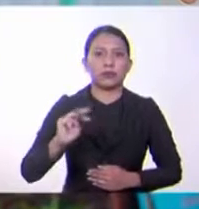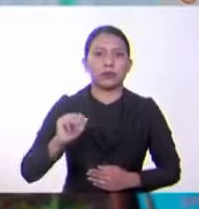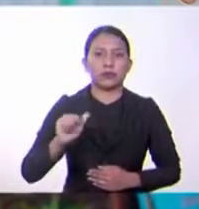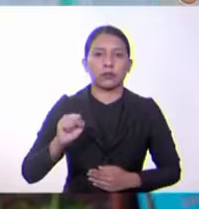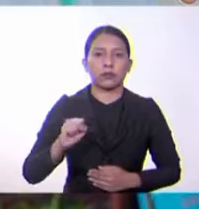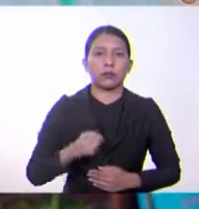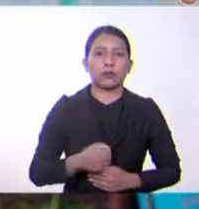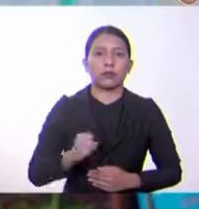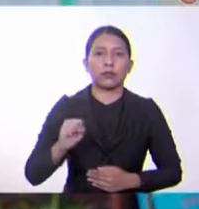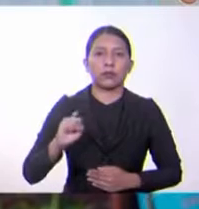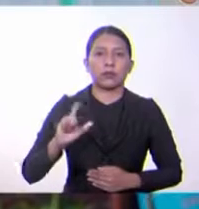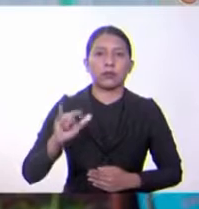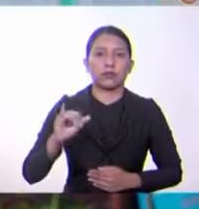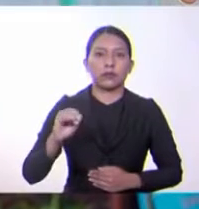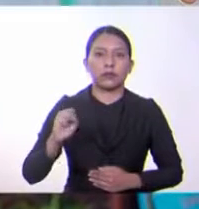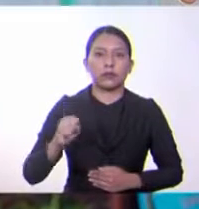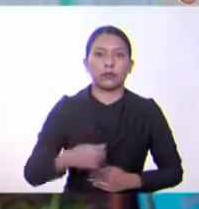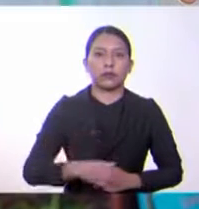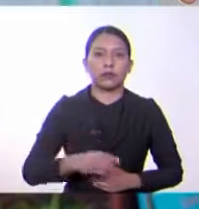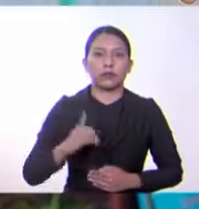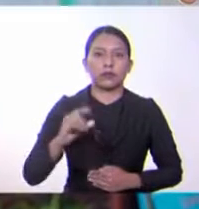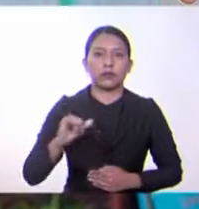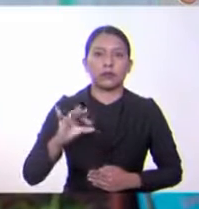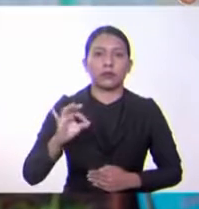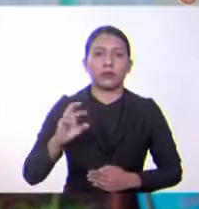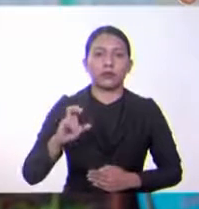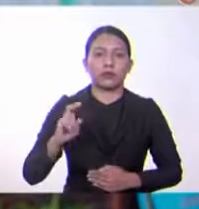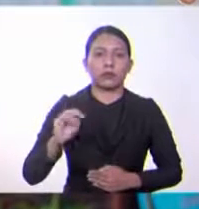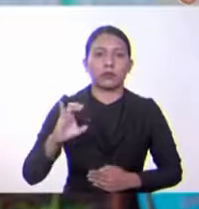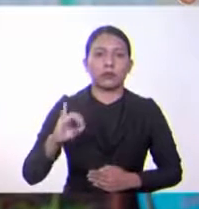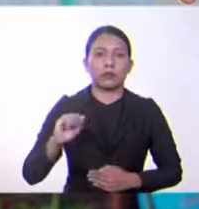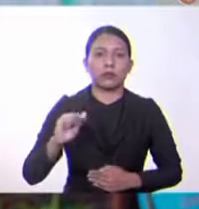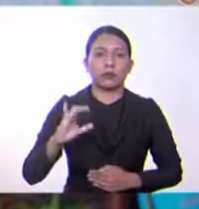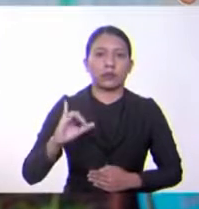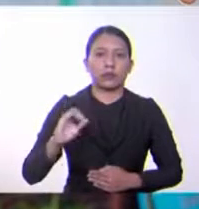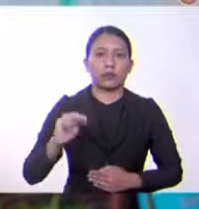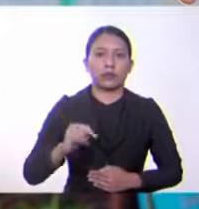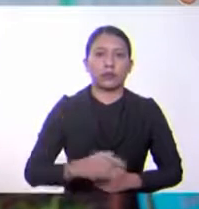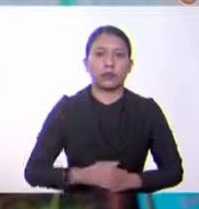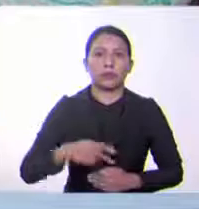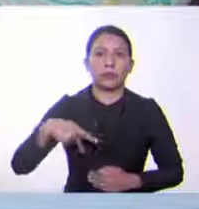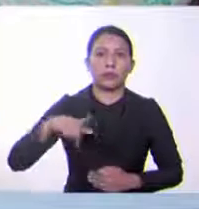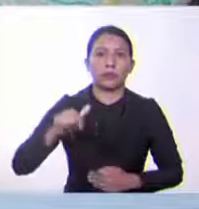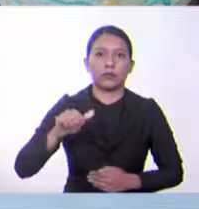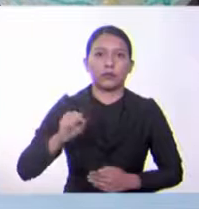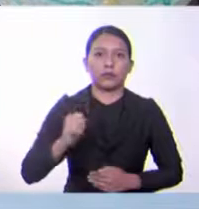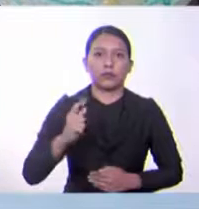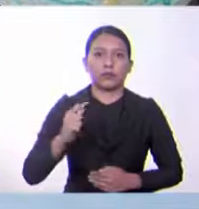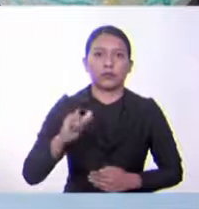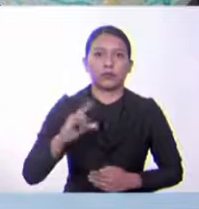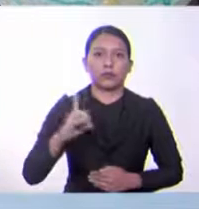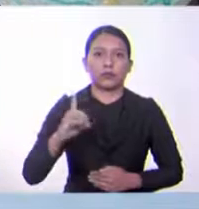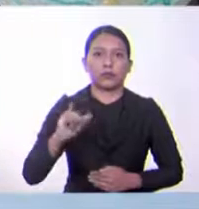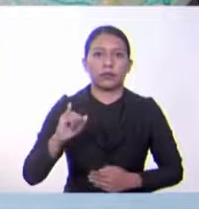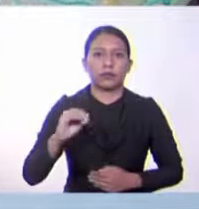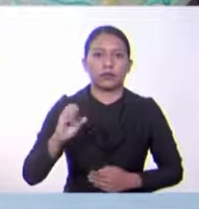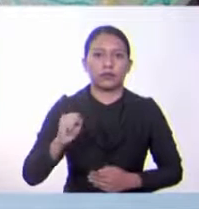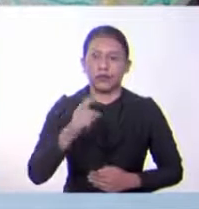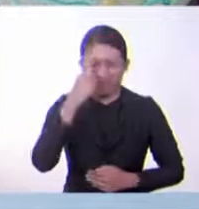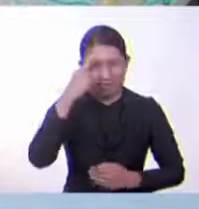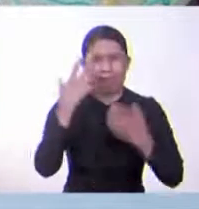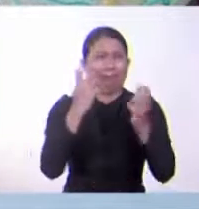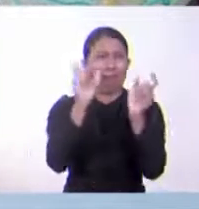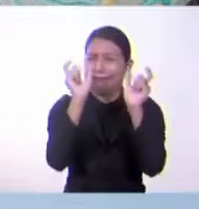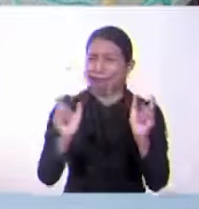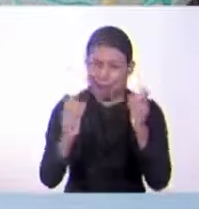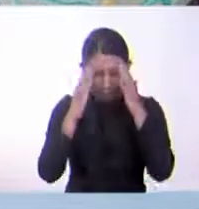como diferenciación y como plastidios. ¿Te parece mucho? Pues no hay problema porque básicamente será como